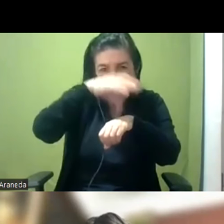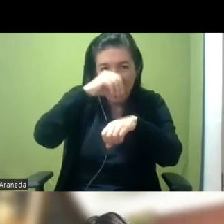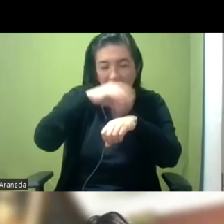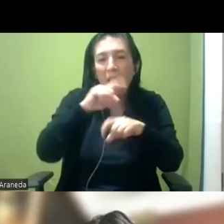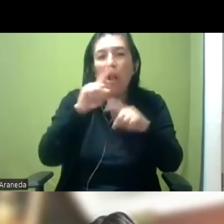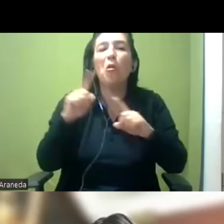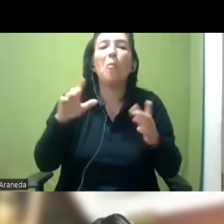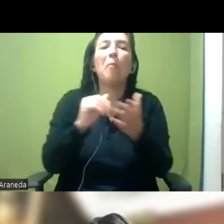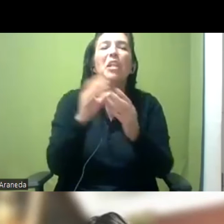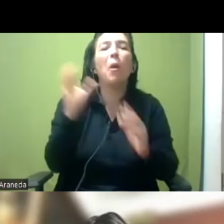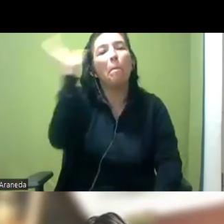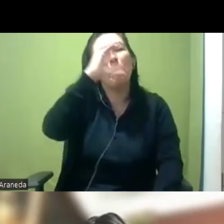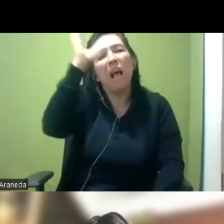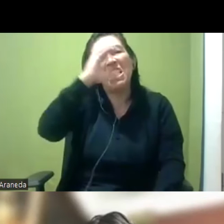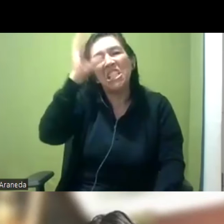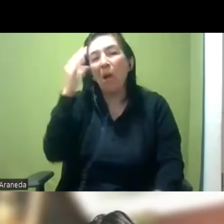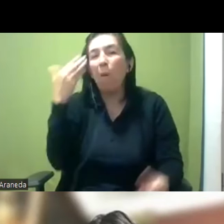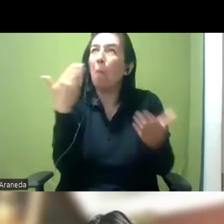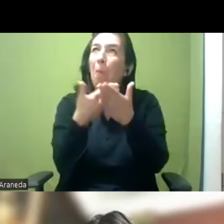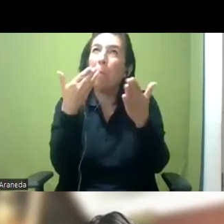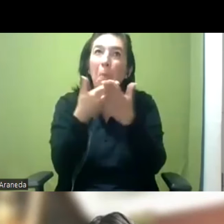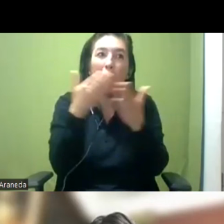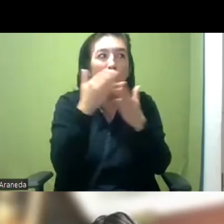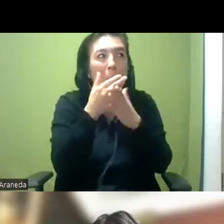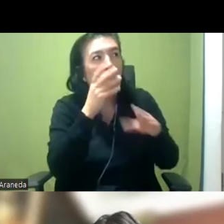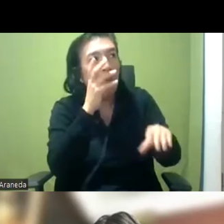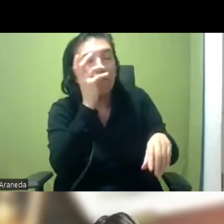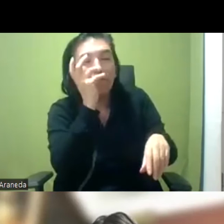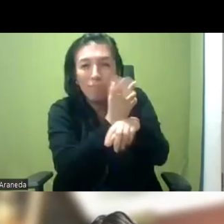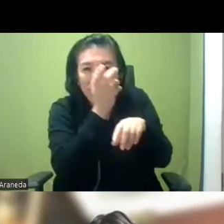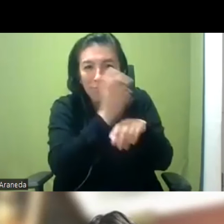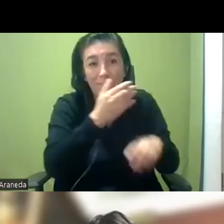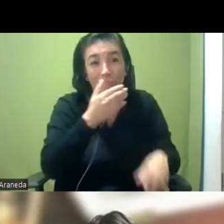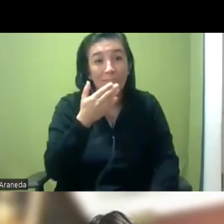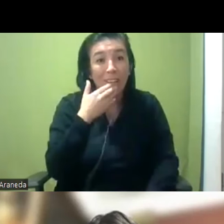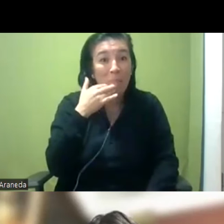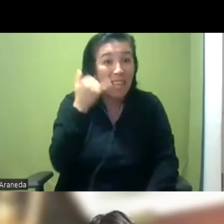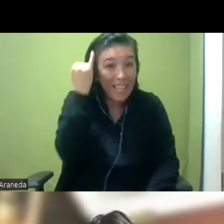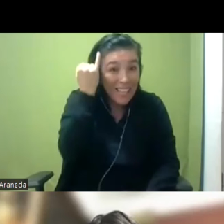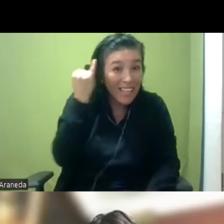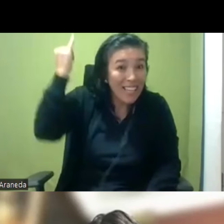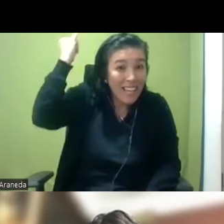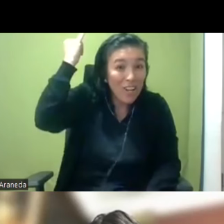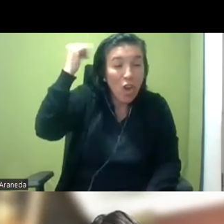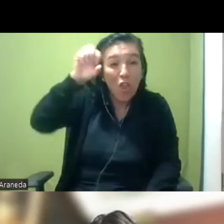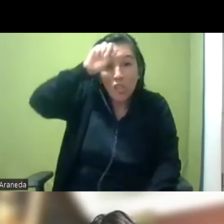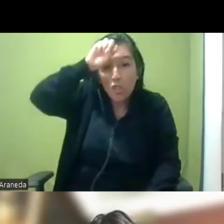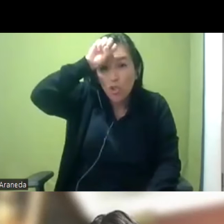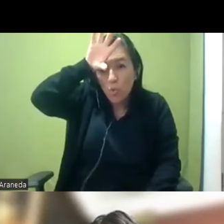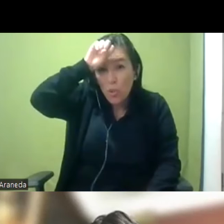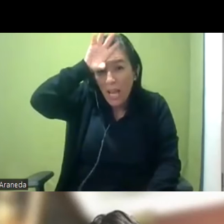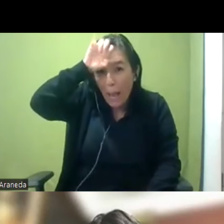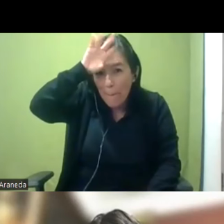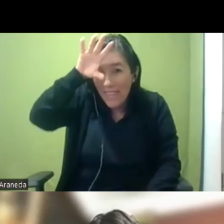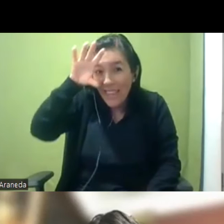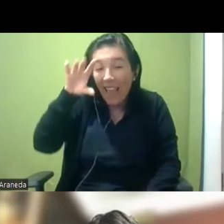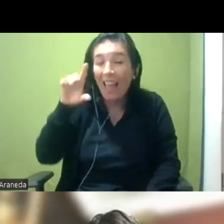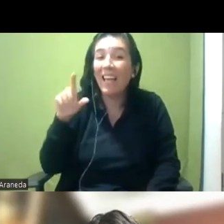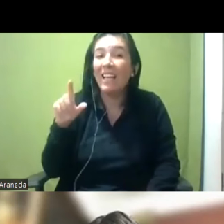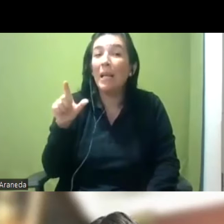arqueológico, los ingenieros de Chuquicamata, los gringos, como decía Gustavo Lepage,